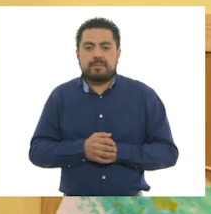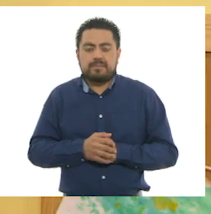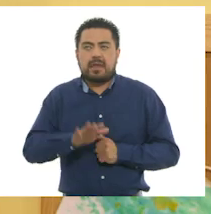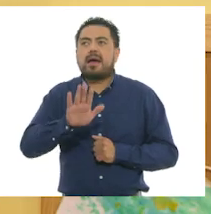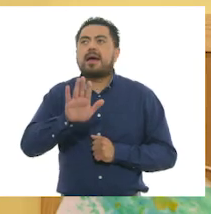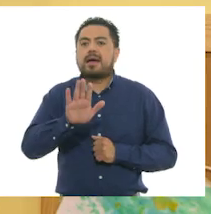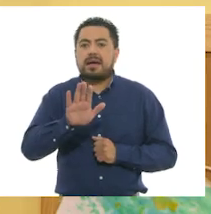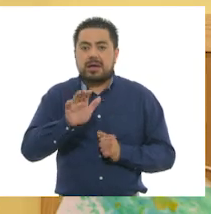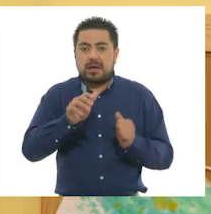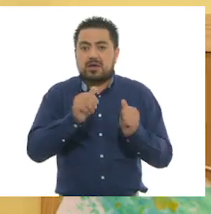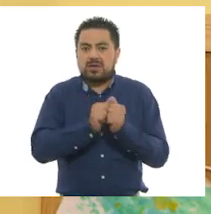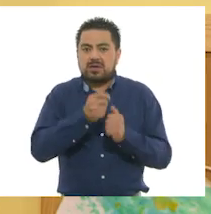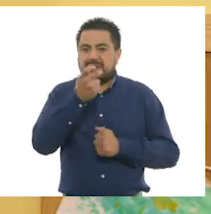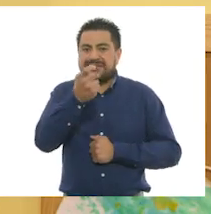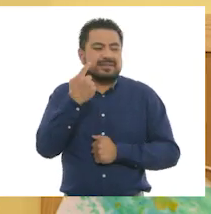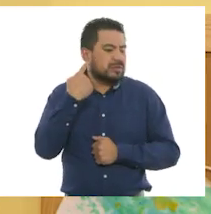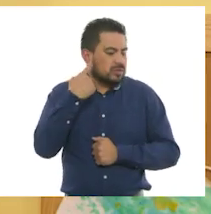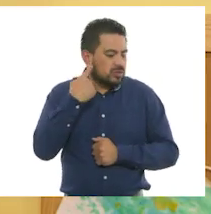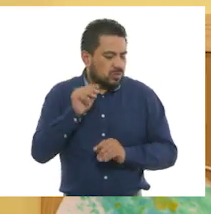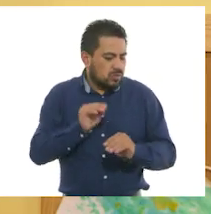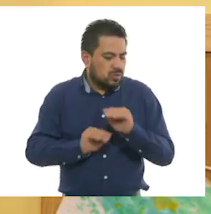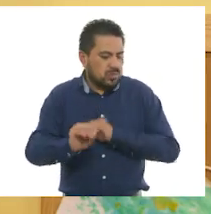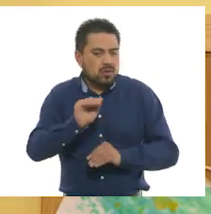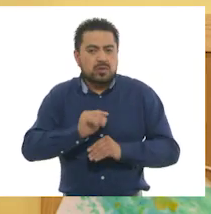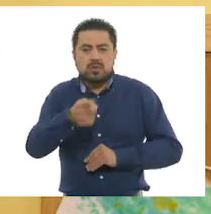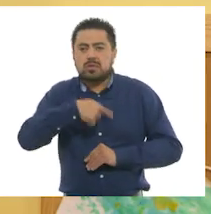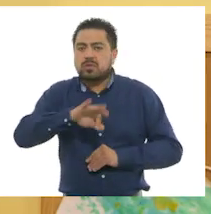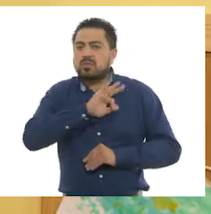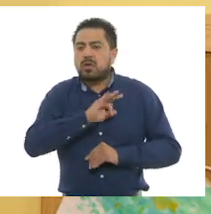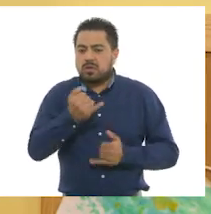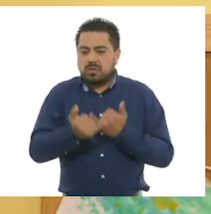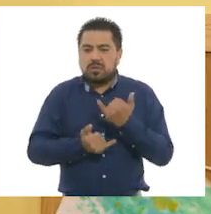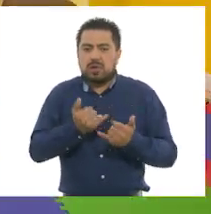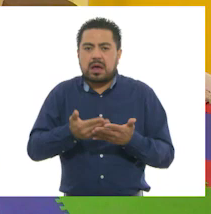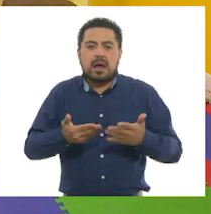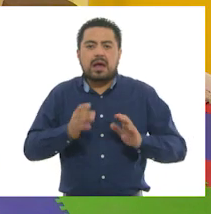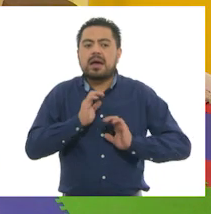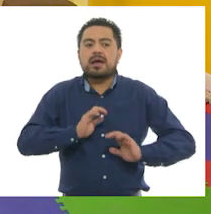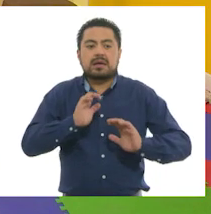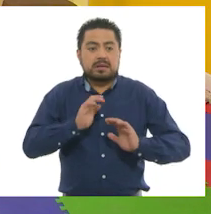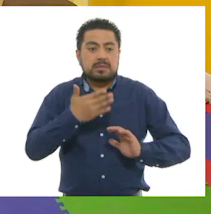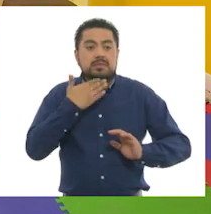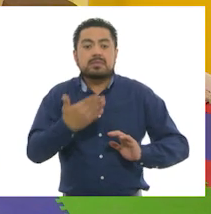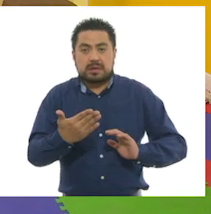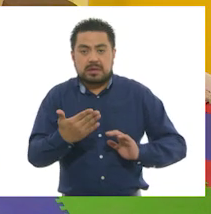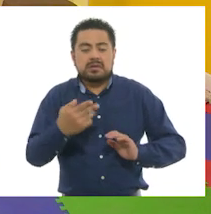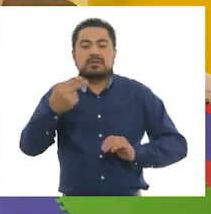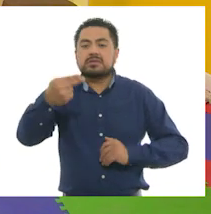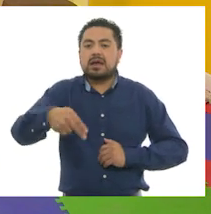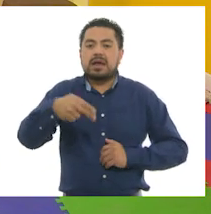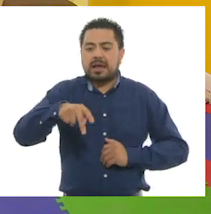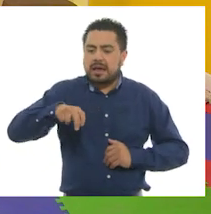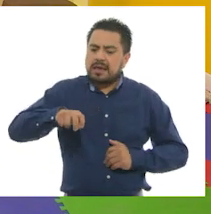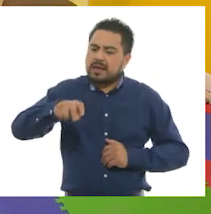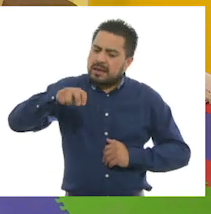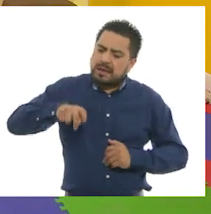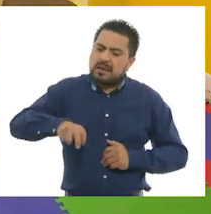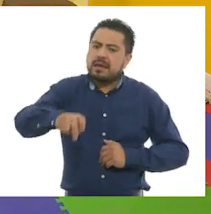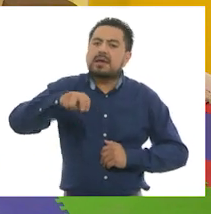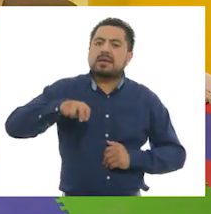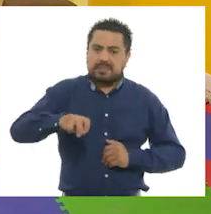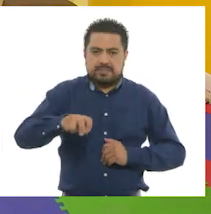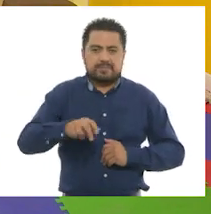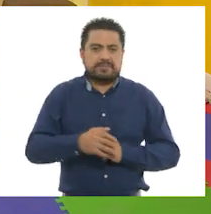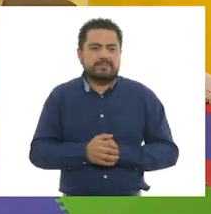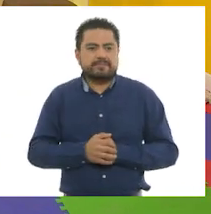Ah, pues con esos sonidos y movimientos podemos jugar la siguiente canción. Muy bien. Se llama Caminar, Caminar y Parar.